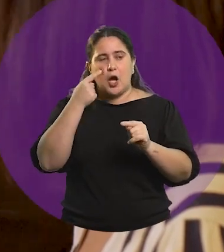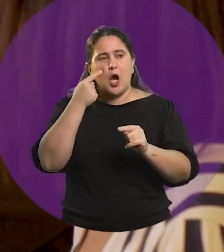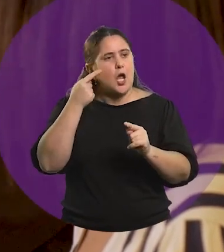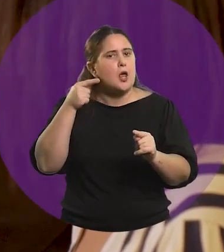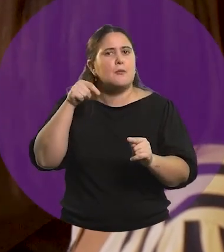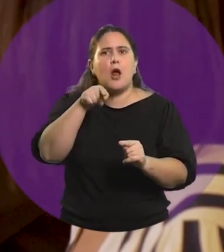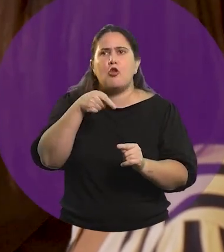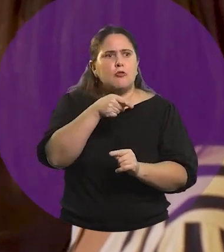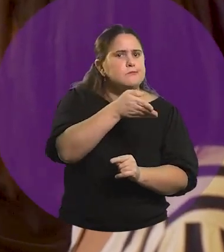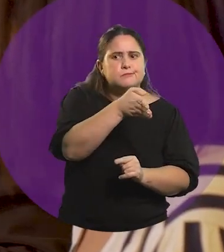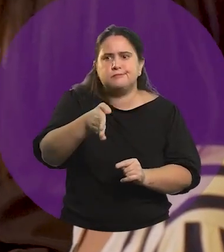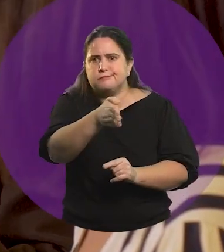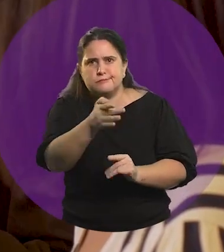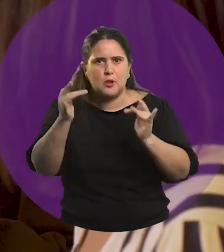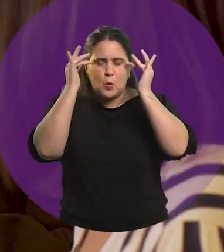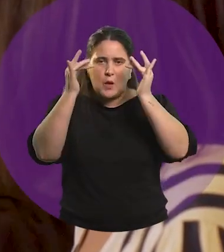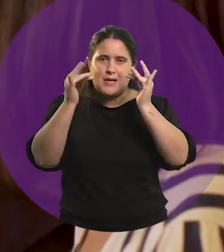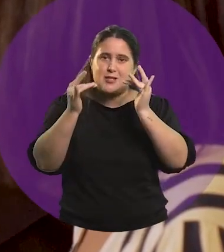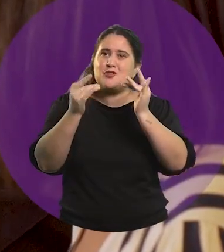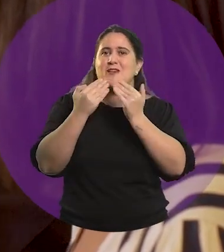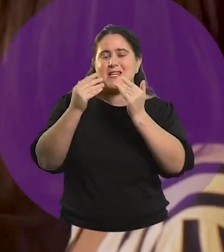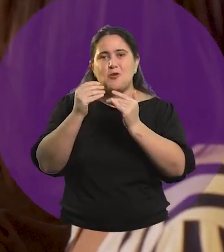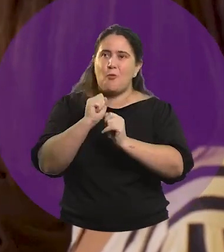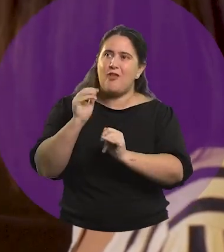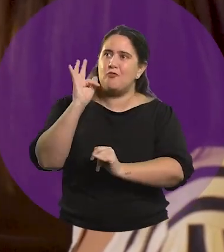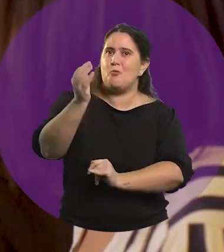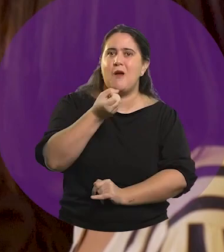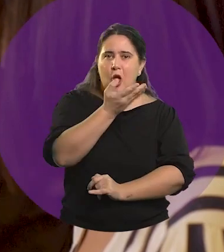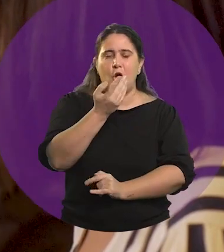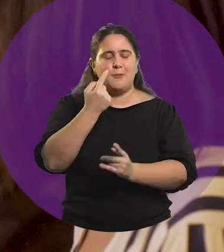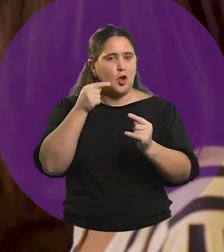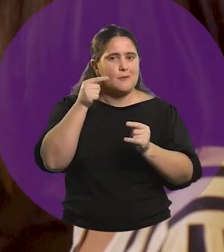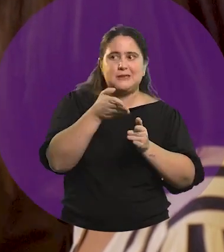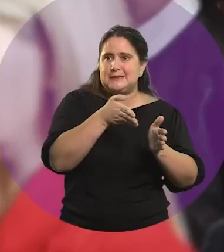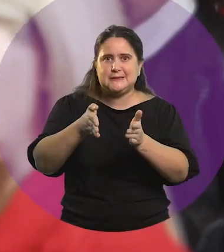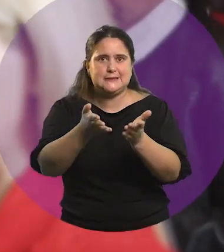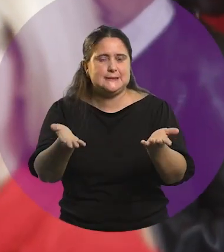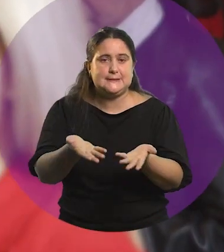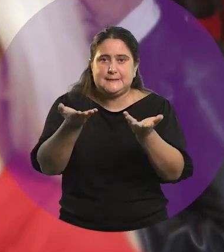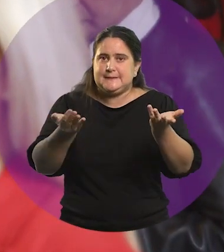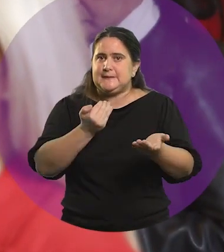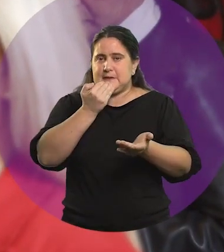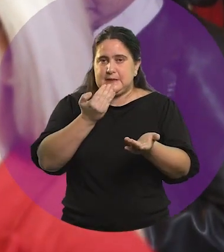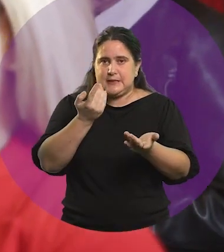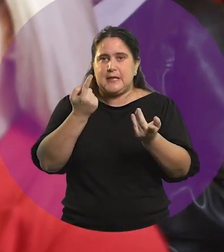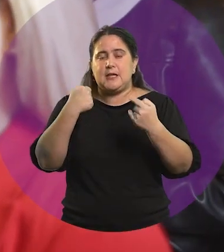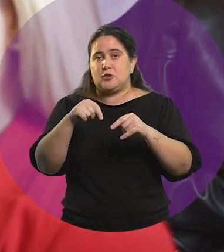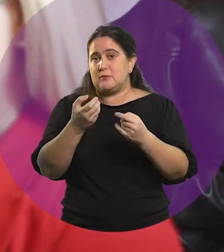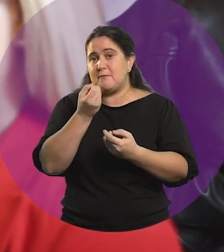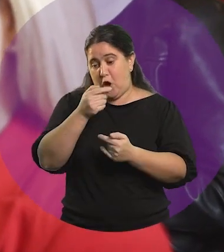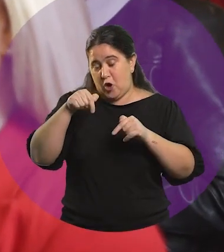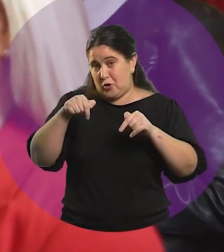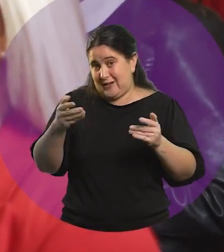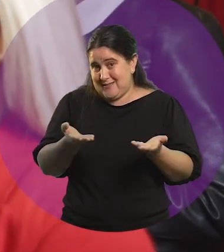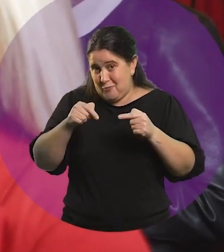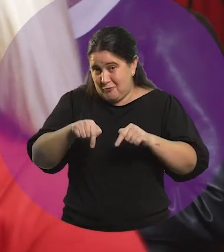hacia dónde vamos, cuál es nuestro horizonte, y la educación es la construcción del futuro. Entonces, como cerraban la presentación, lo que tomemos hoy va a ser mejor hoy, es un